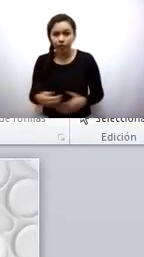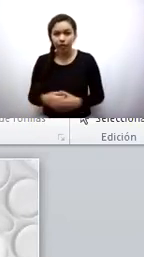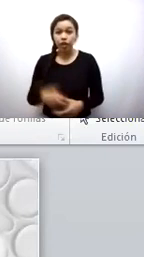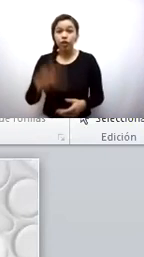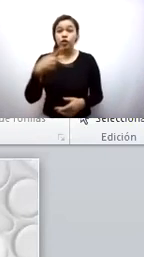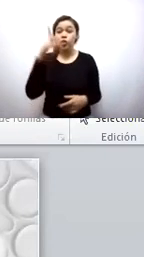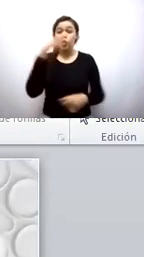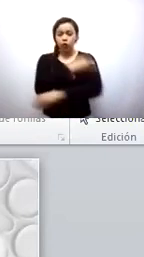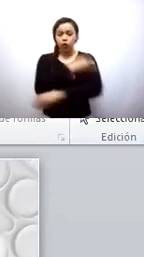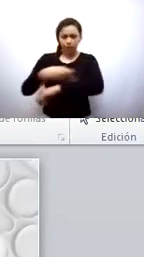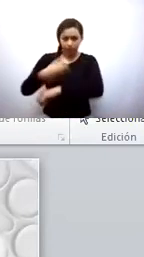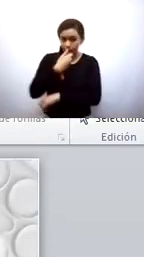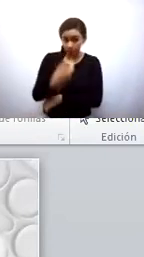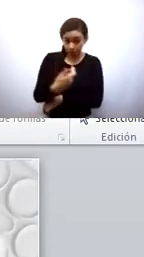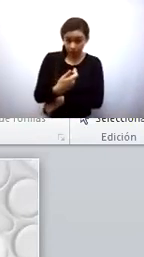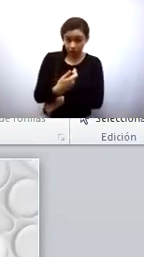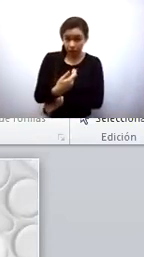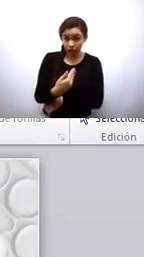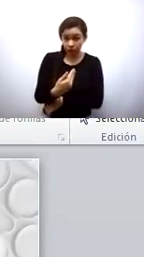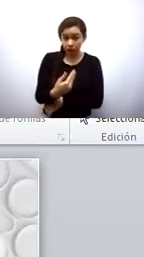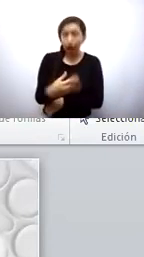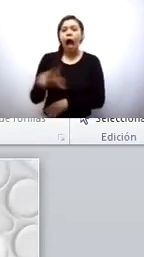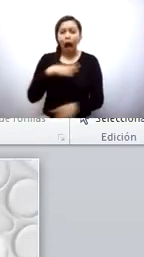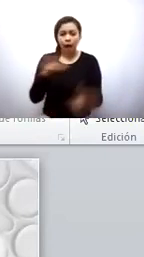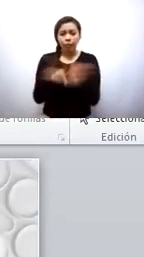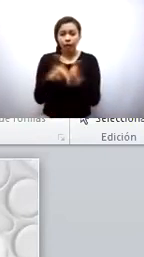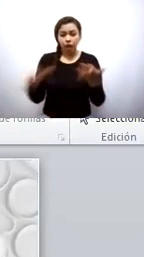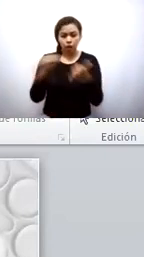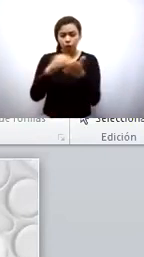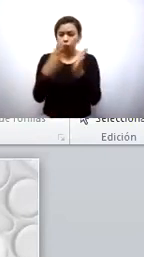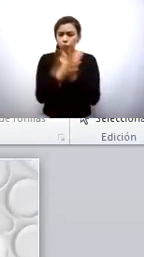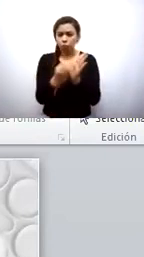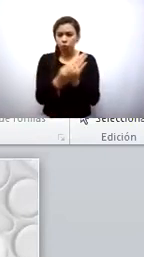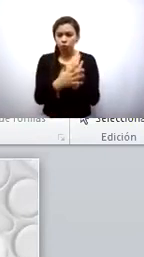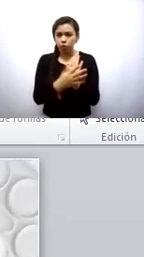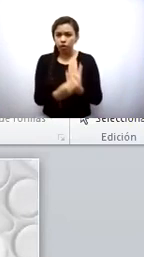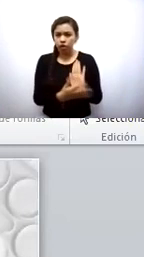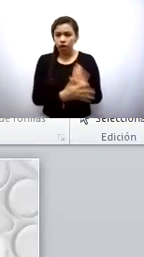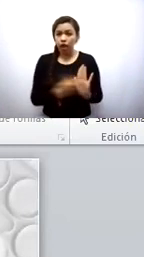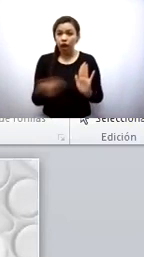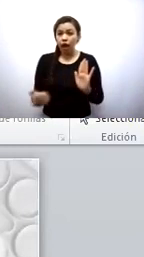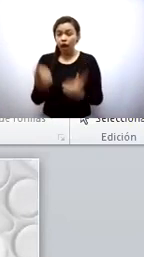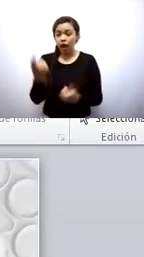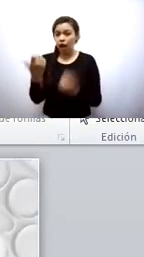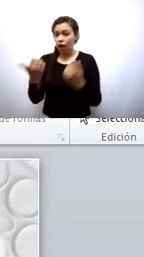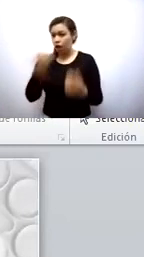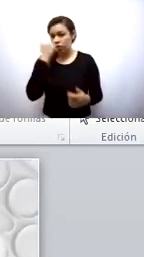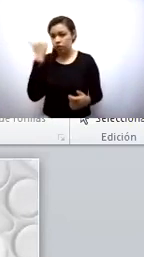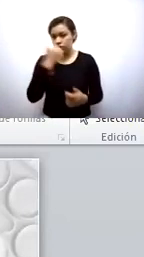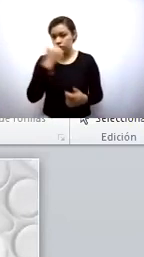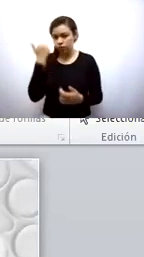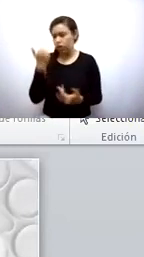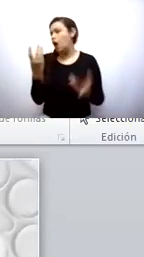familiares están bien? Hay muchas notas periodísticas que nos dicen que algunos de nuestros alumnos, muchos ya en